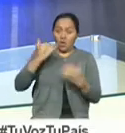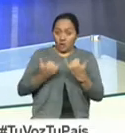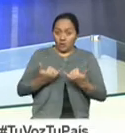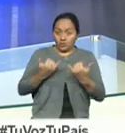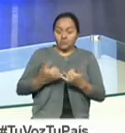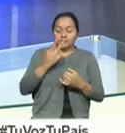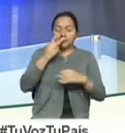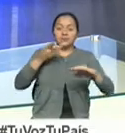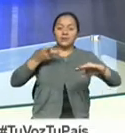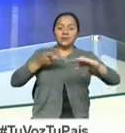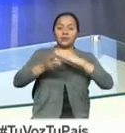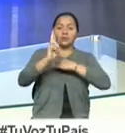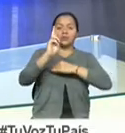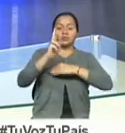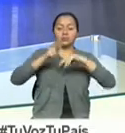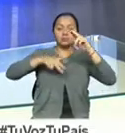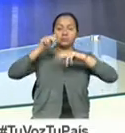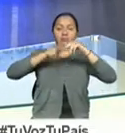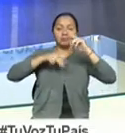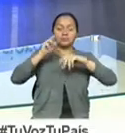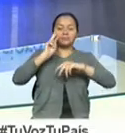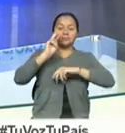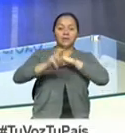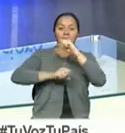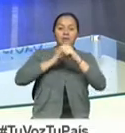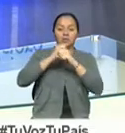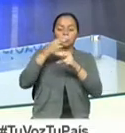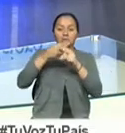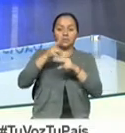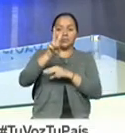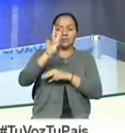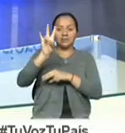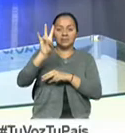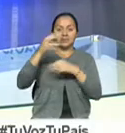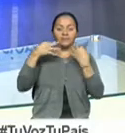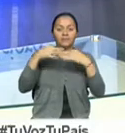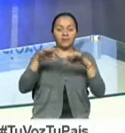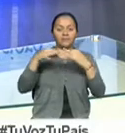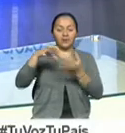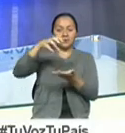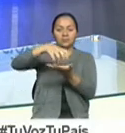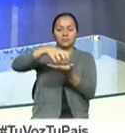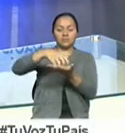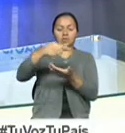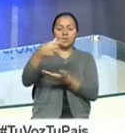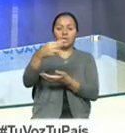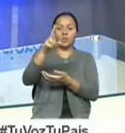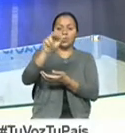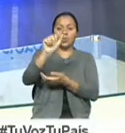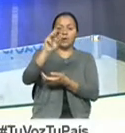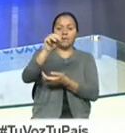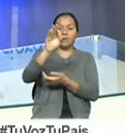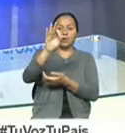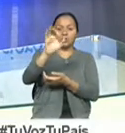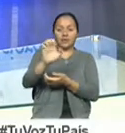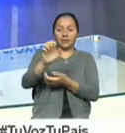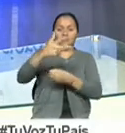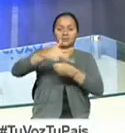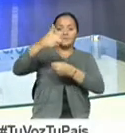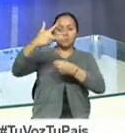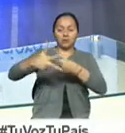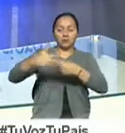septiembre se inauguró la Unidad Educativa del Milenio 27 de febrero en el Cantón Guamote, provincia de Chimborazo.